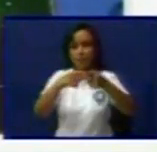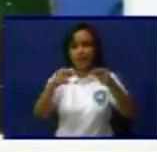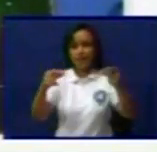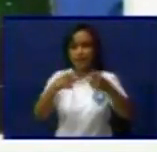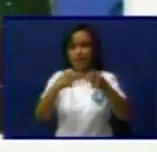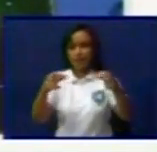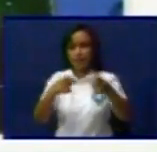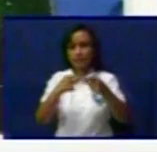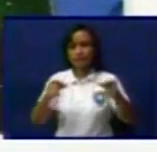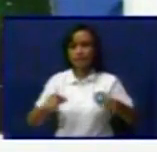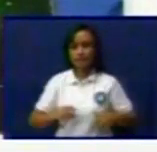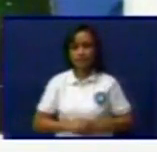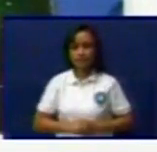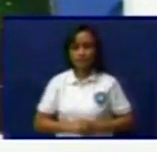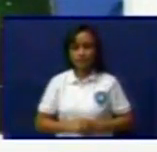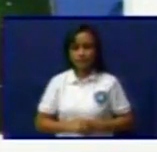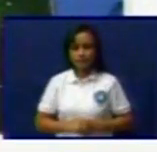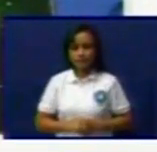Managua.